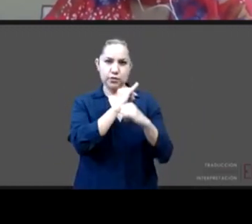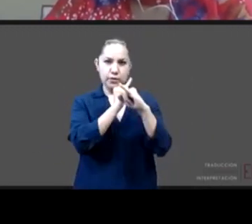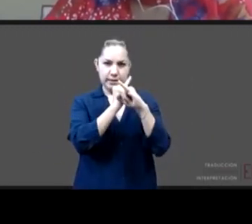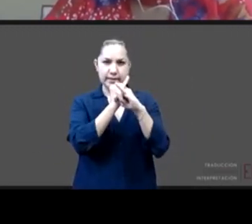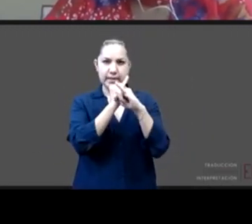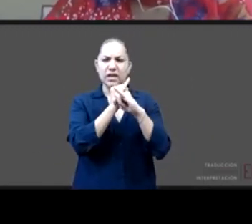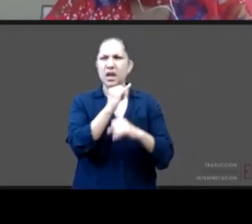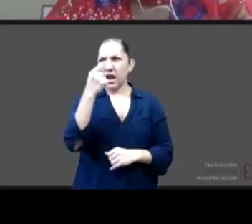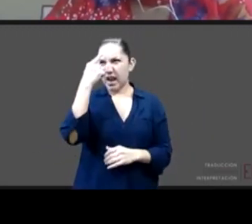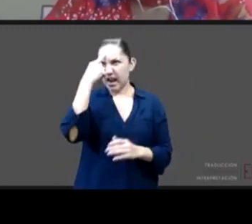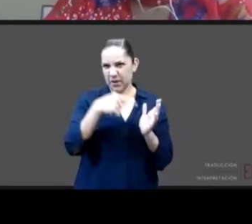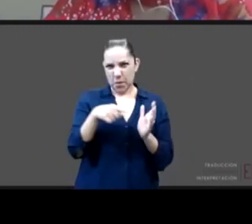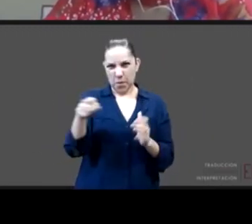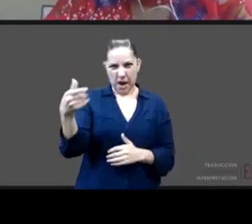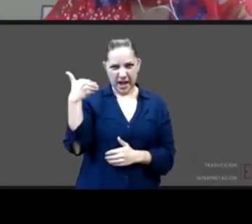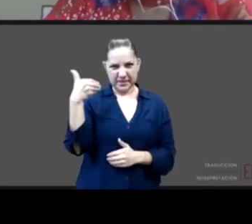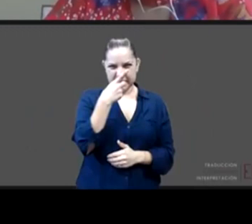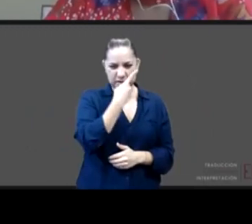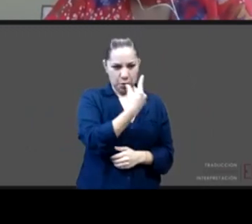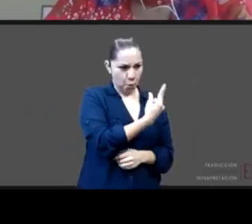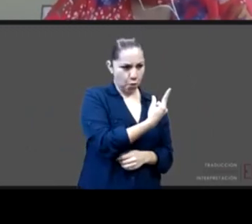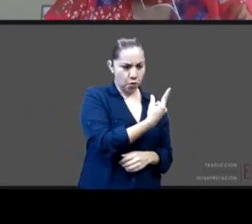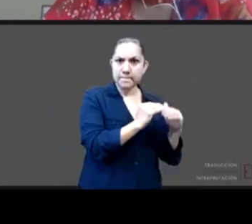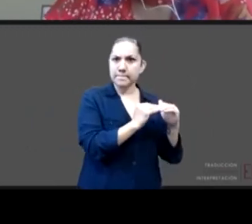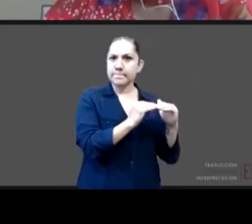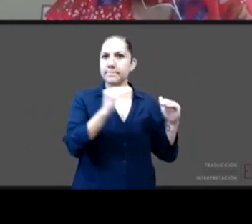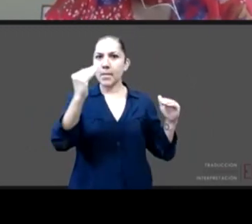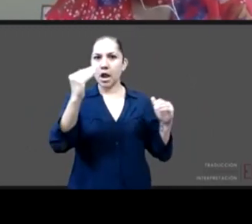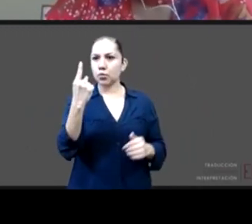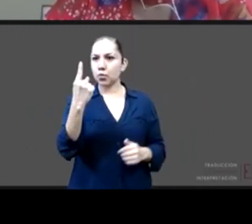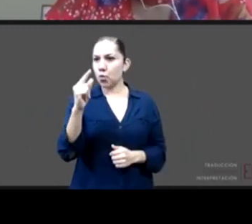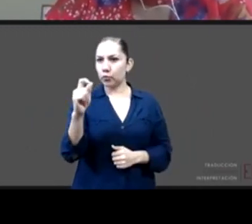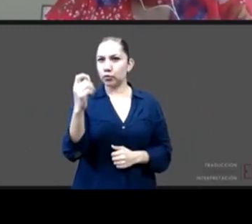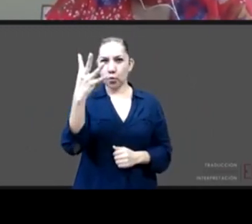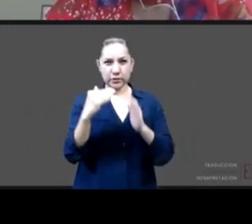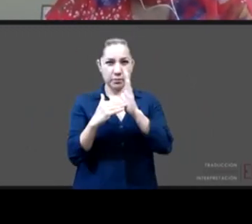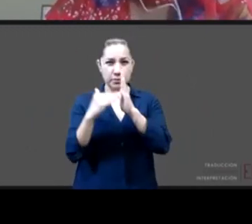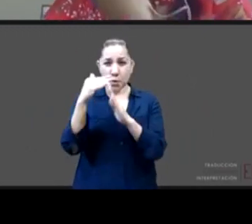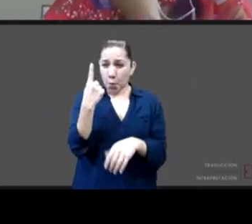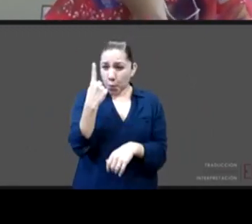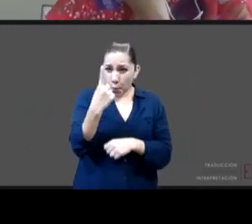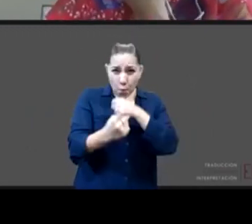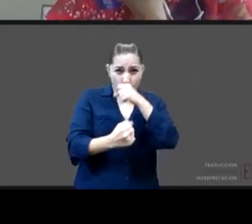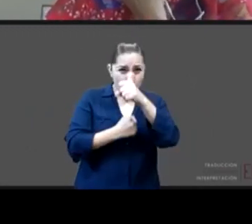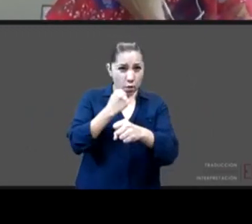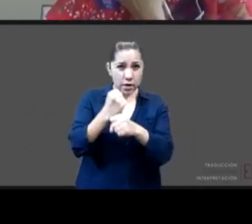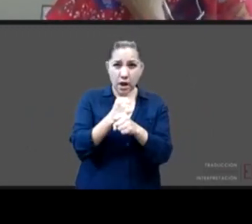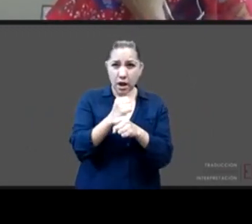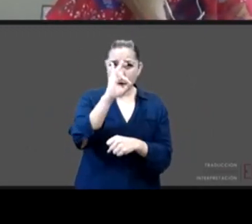dijiste, 4.1 millones de imágenes, Pili, durante un año. Sí tiene que ver